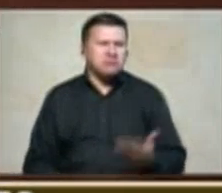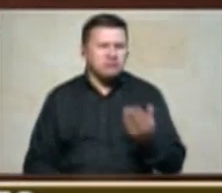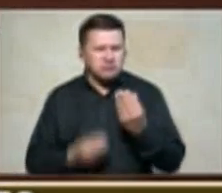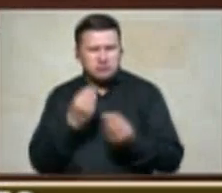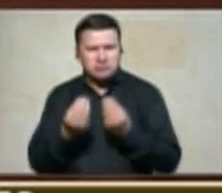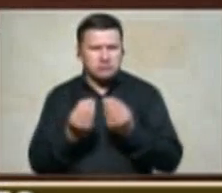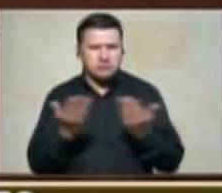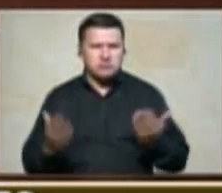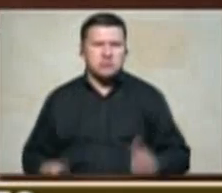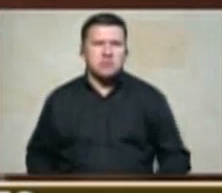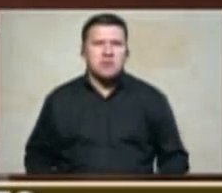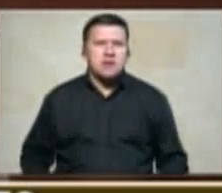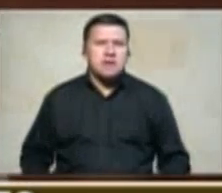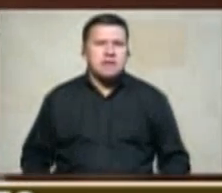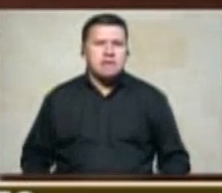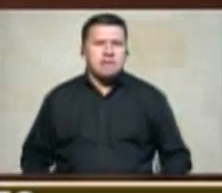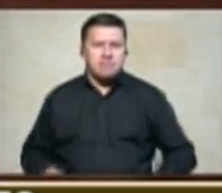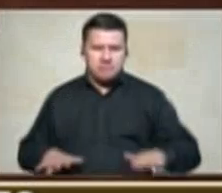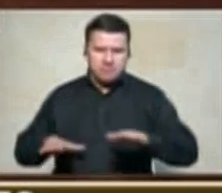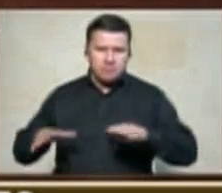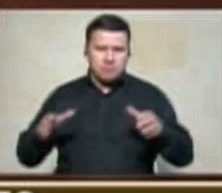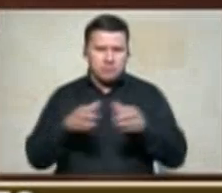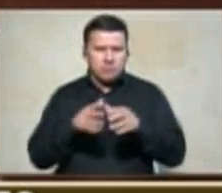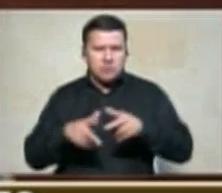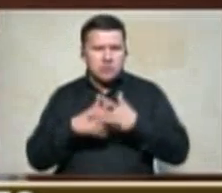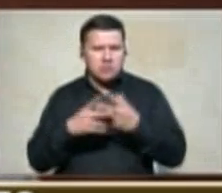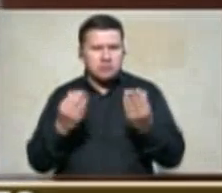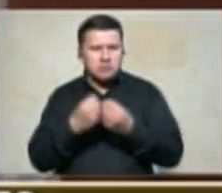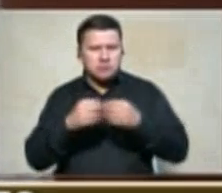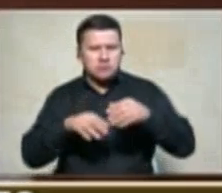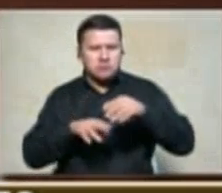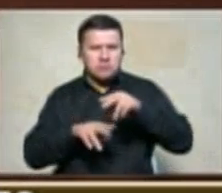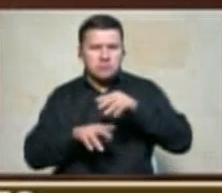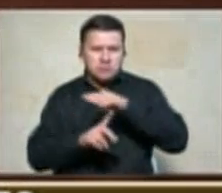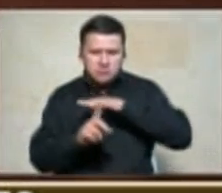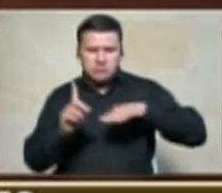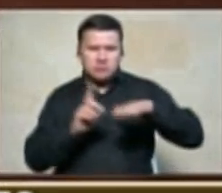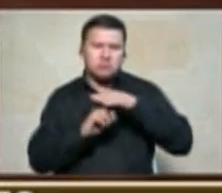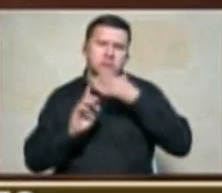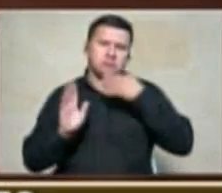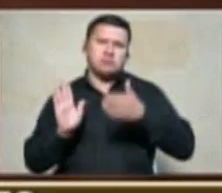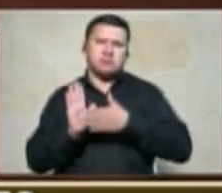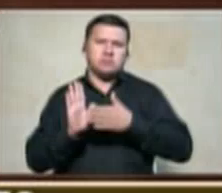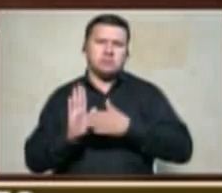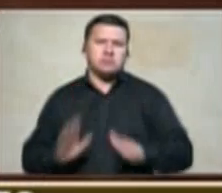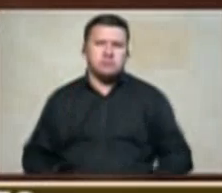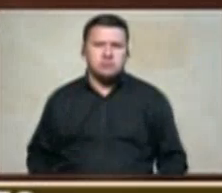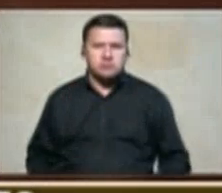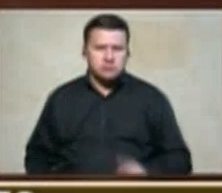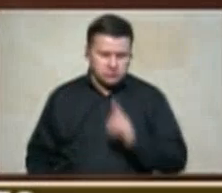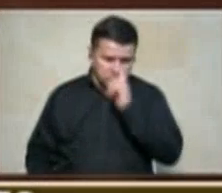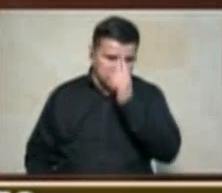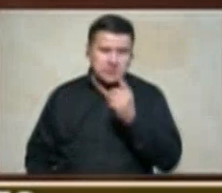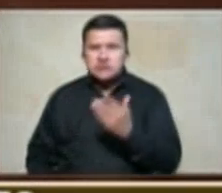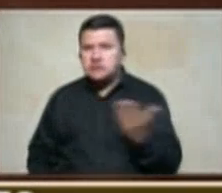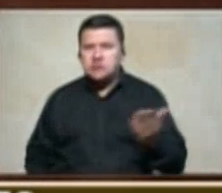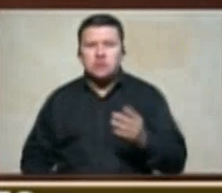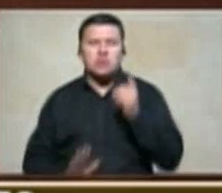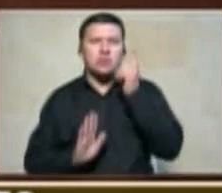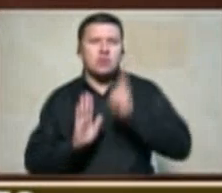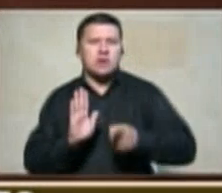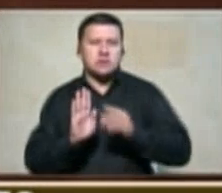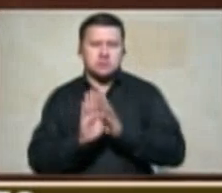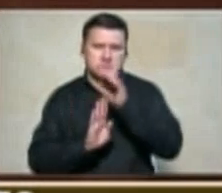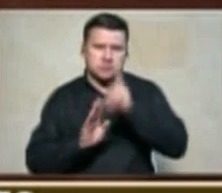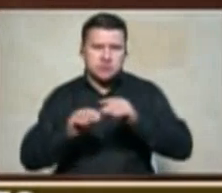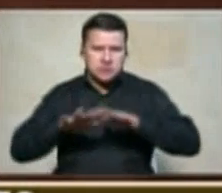hace o la metodología o la herramienta que hace la unidad de restitución para averiguar si un caso merece ir o no ante un juez de